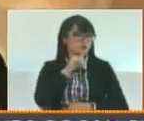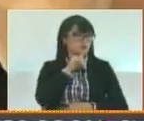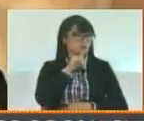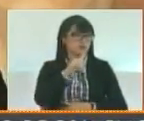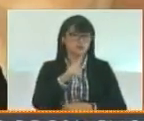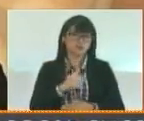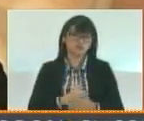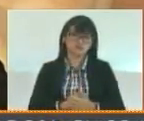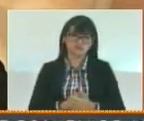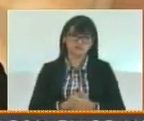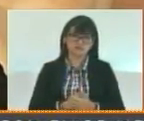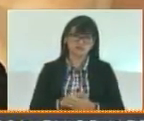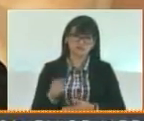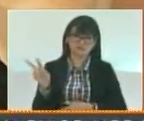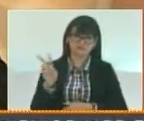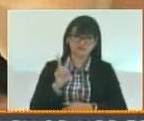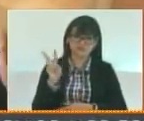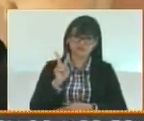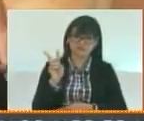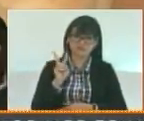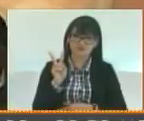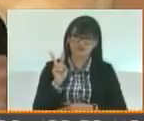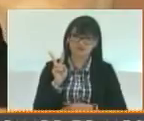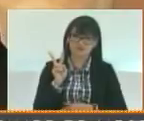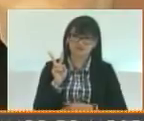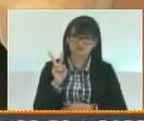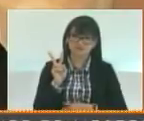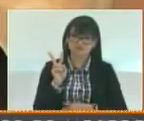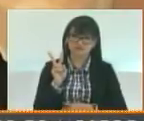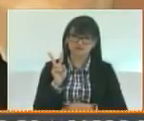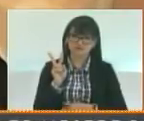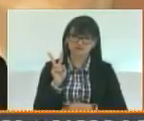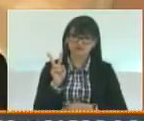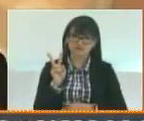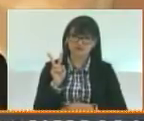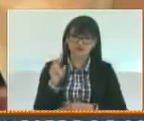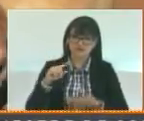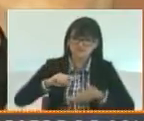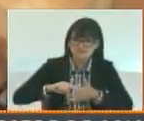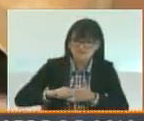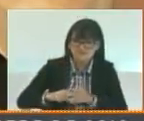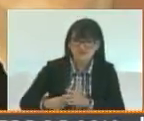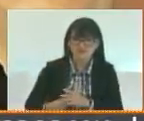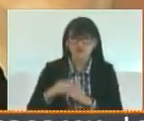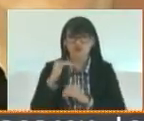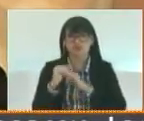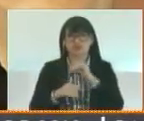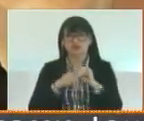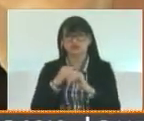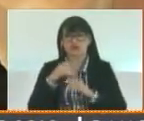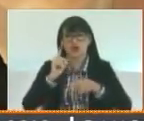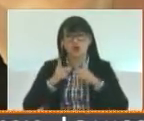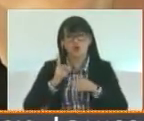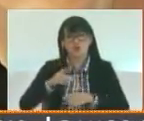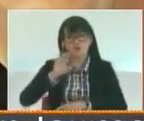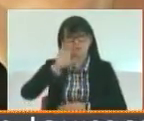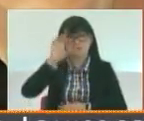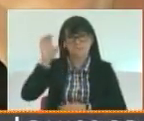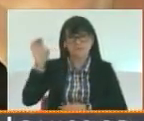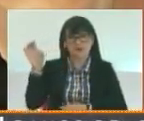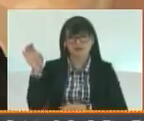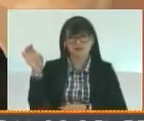que a Venezuela se le ha aplicado una presión internacional por parte de algunos países